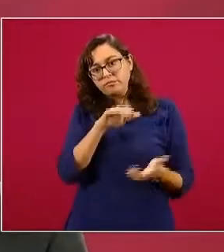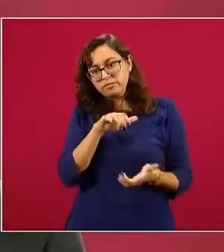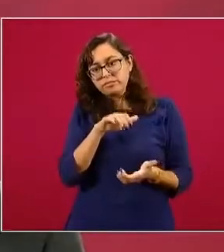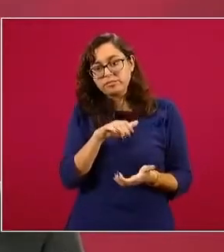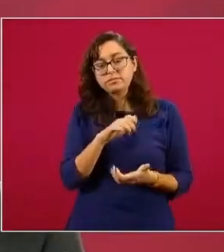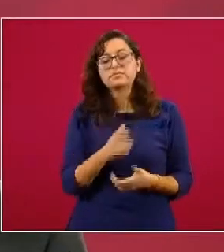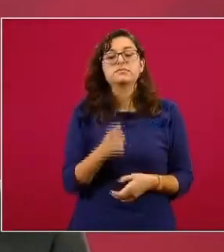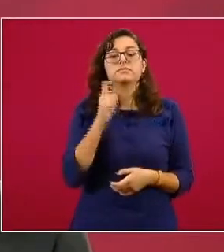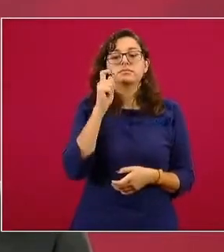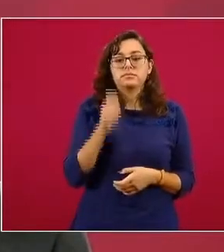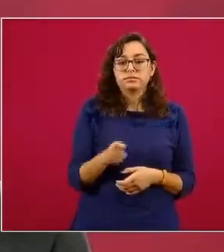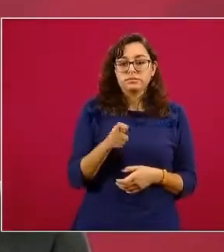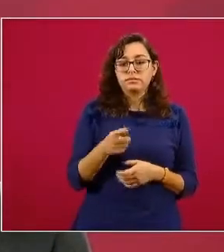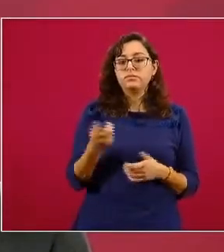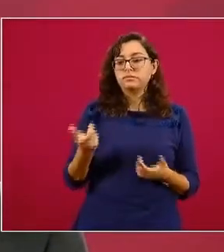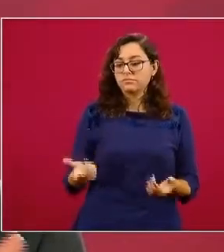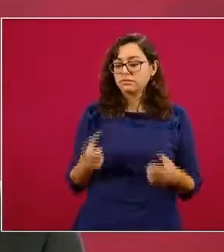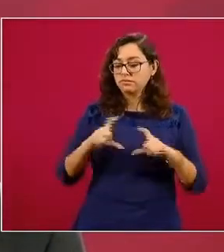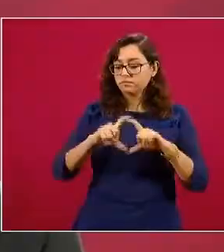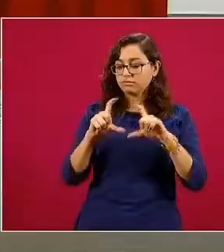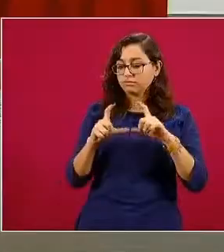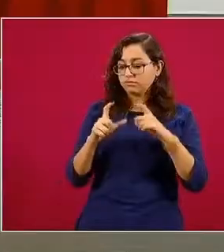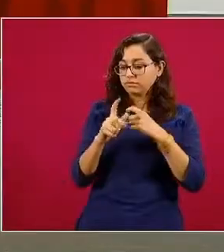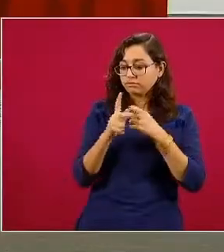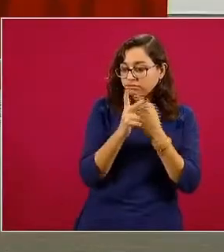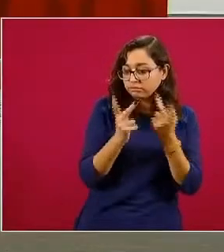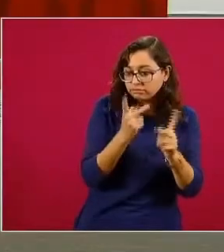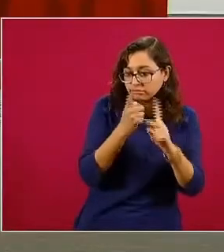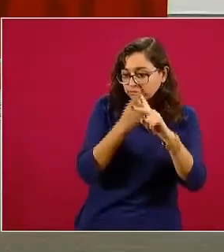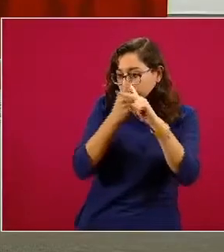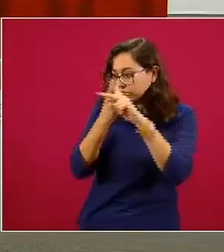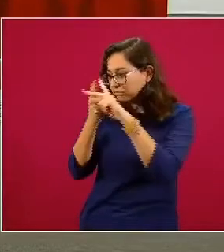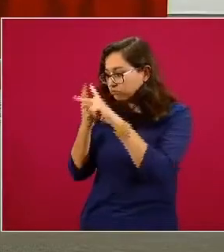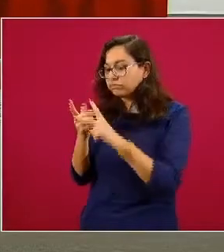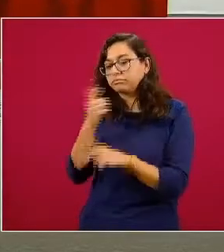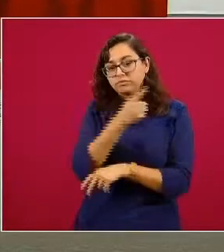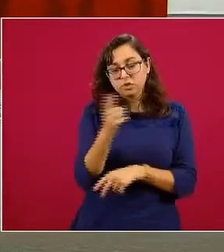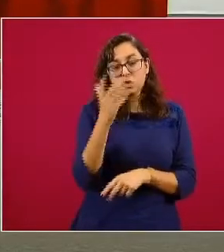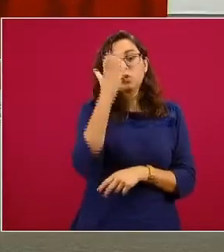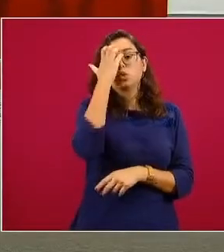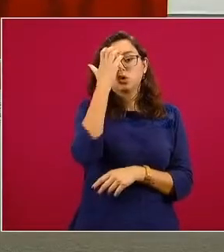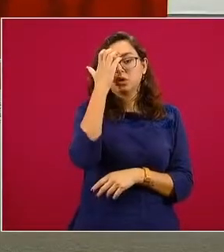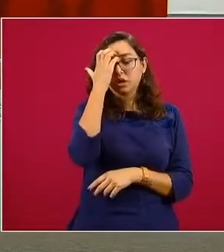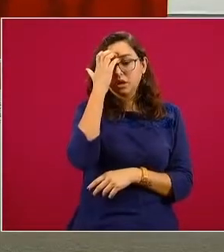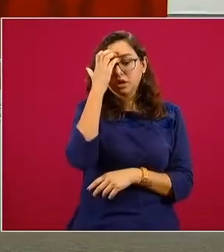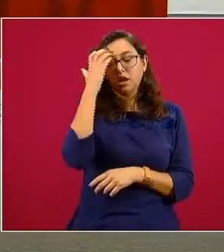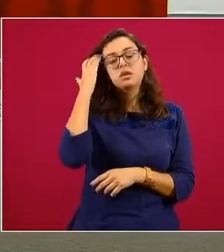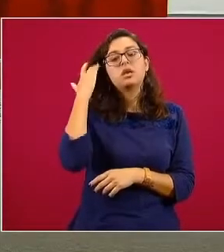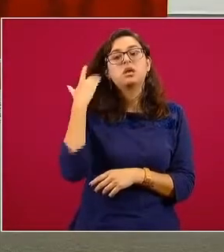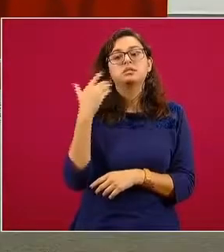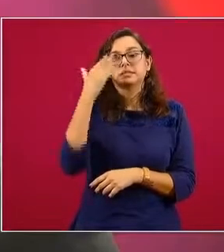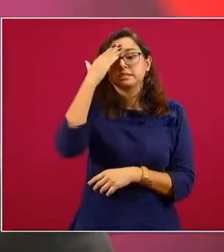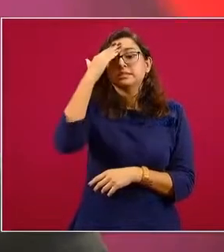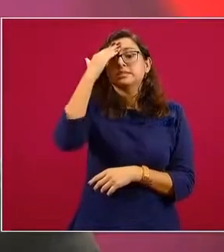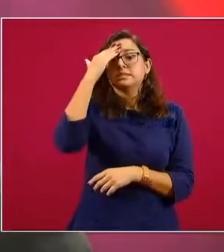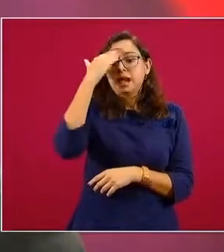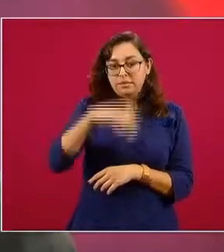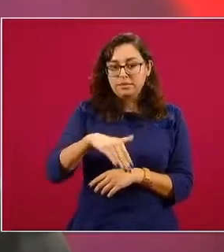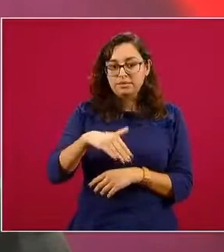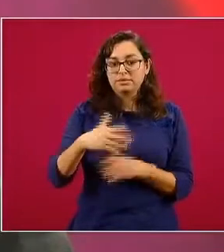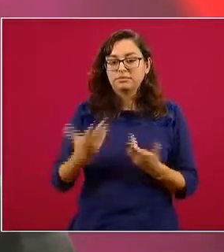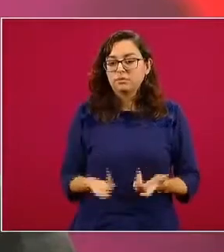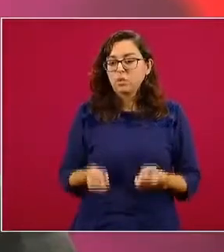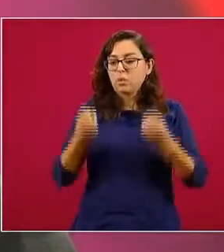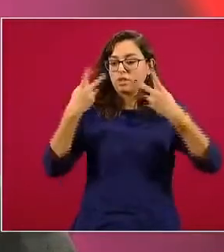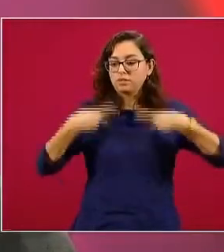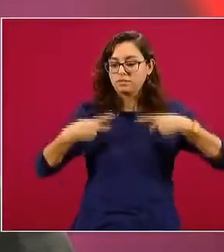censos nacionales de población son públicamente conocidas y se conoce cuánto es el 20% de